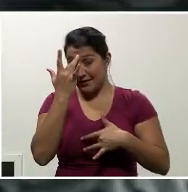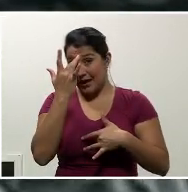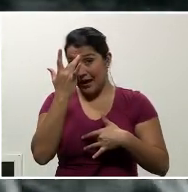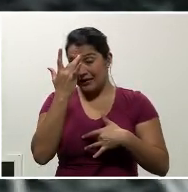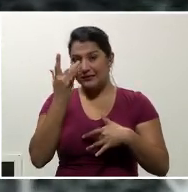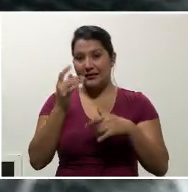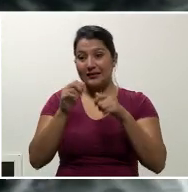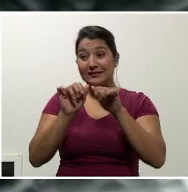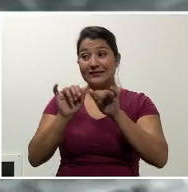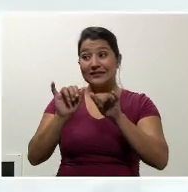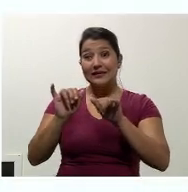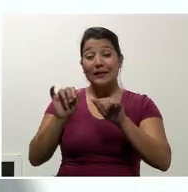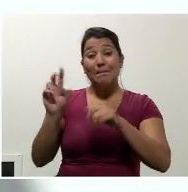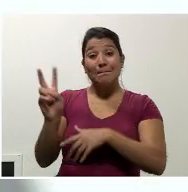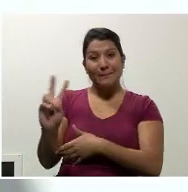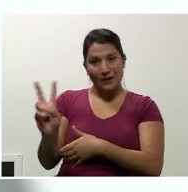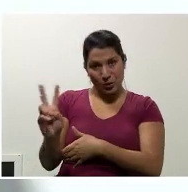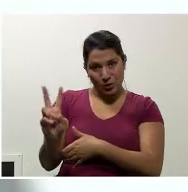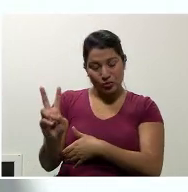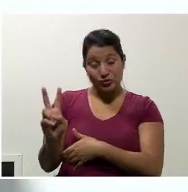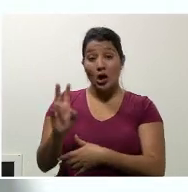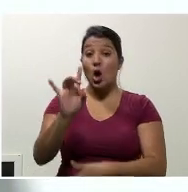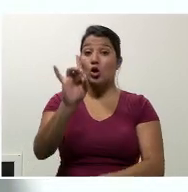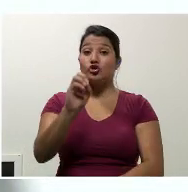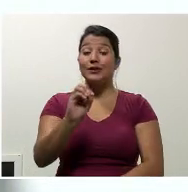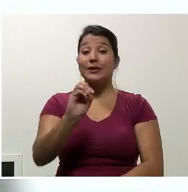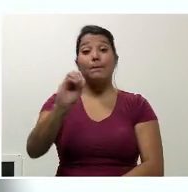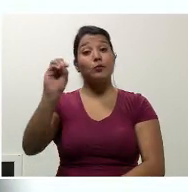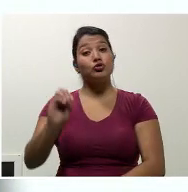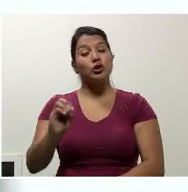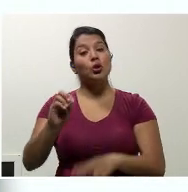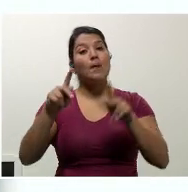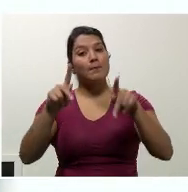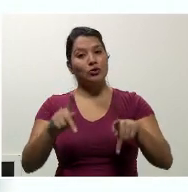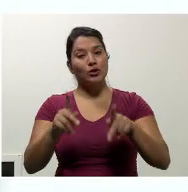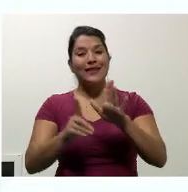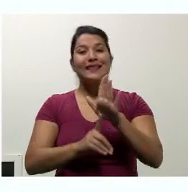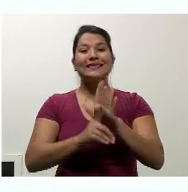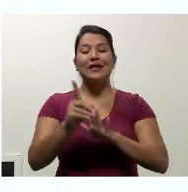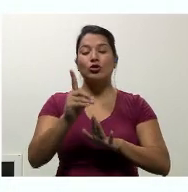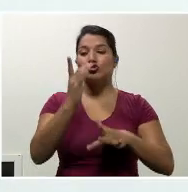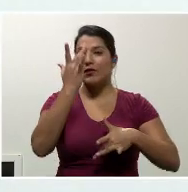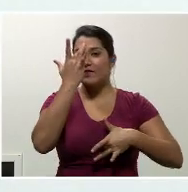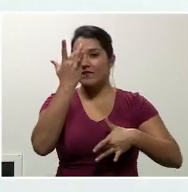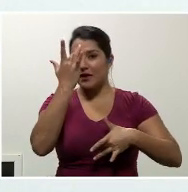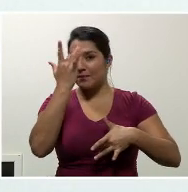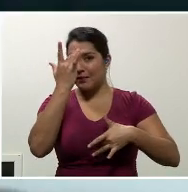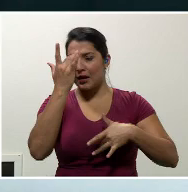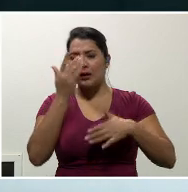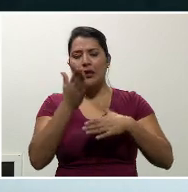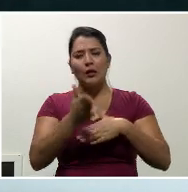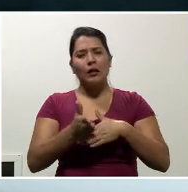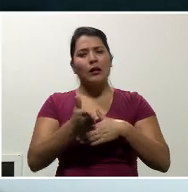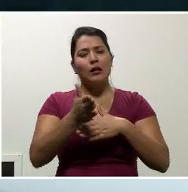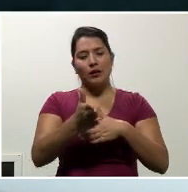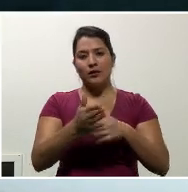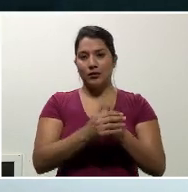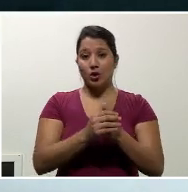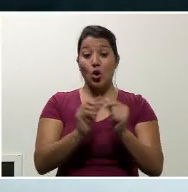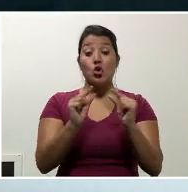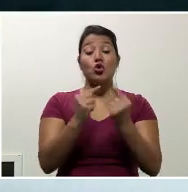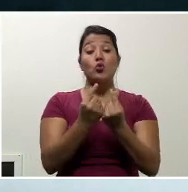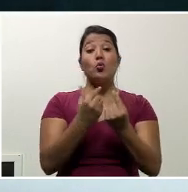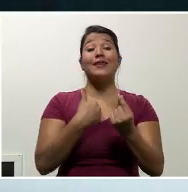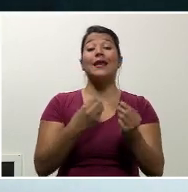una vez que le da a la persona. El 80% de la población desarrolla esta enfermedad de manera leve. Los grupos de riesgo son